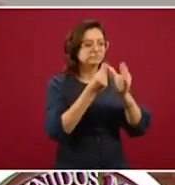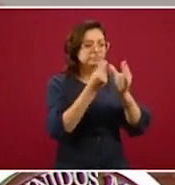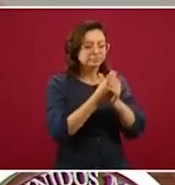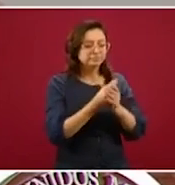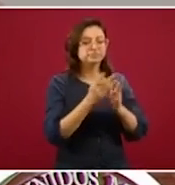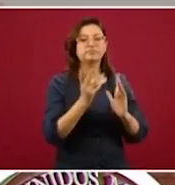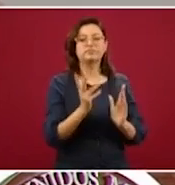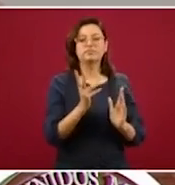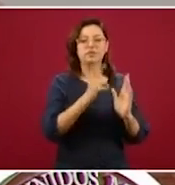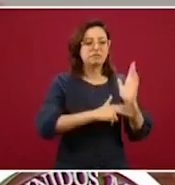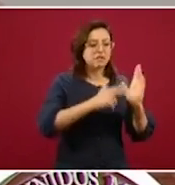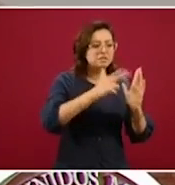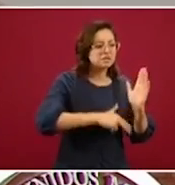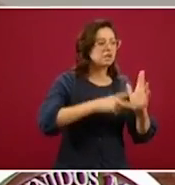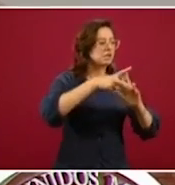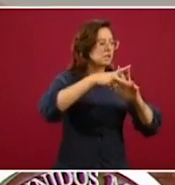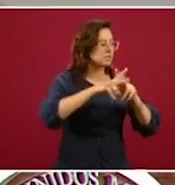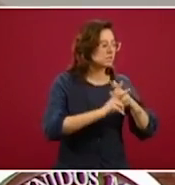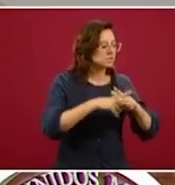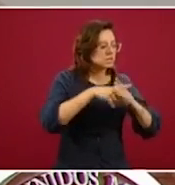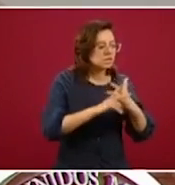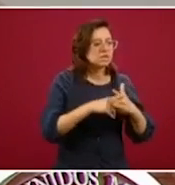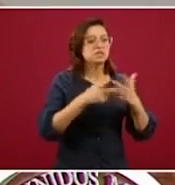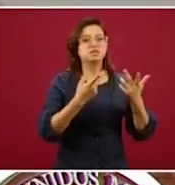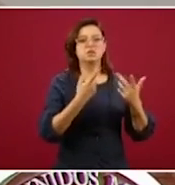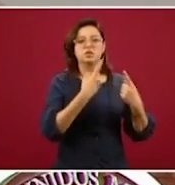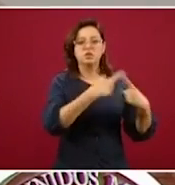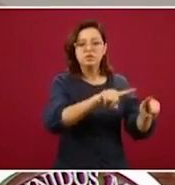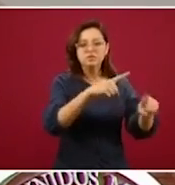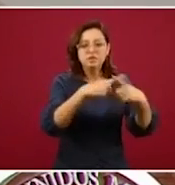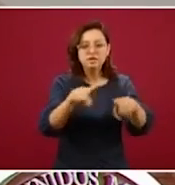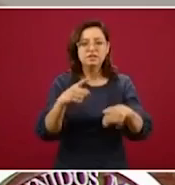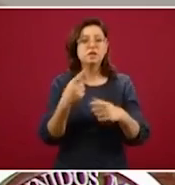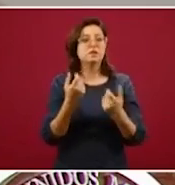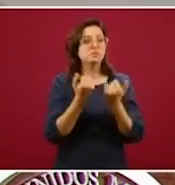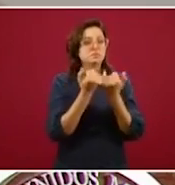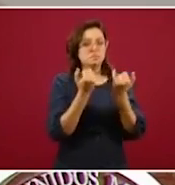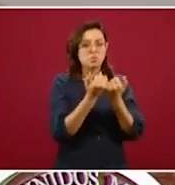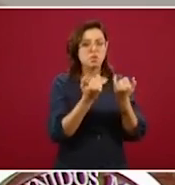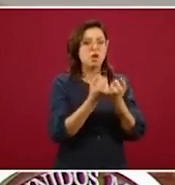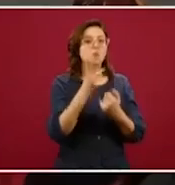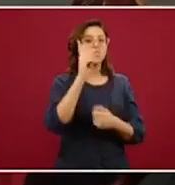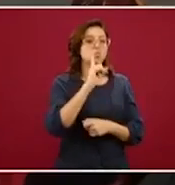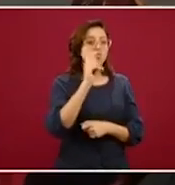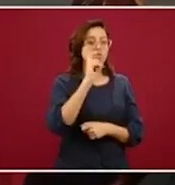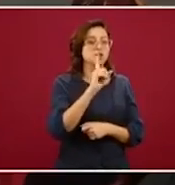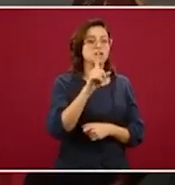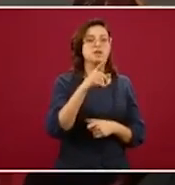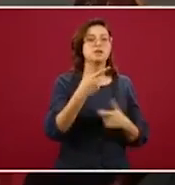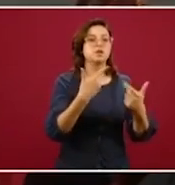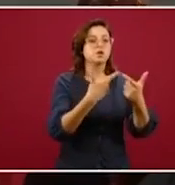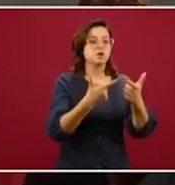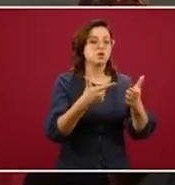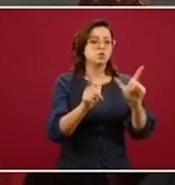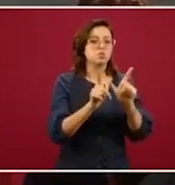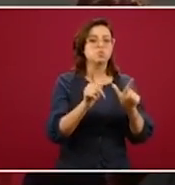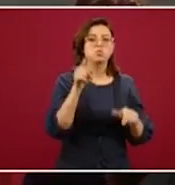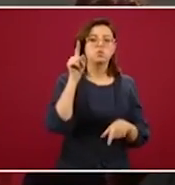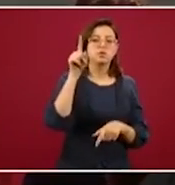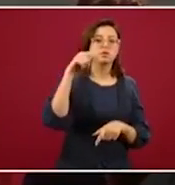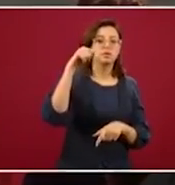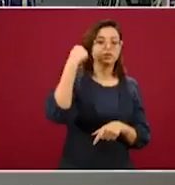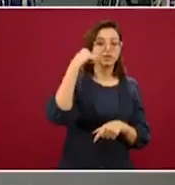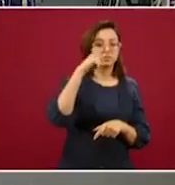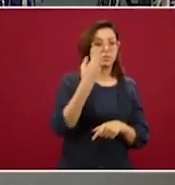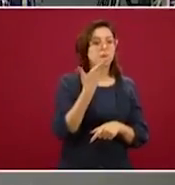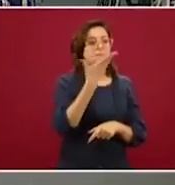estaban comentando ayer de varios grupos de mujeres, por ejemplo, en Comalcalco, Tabasco, que ya están solicitando